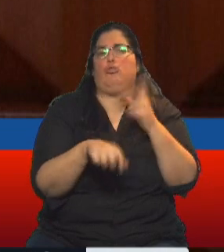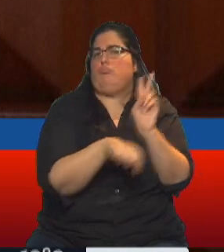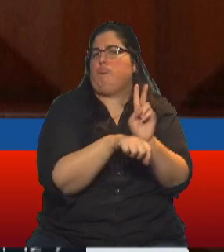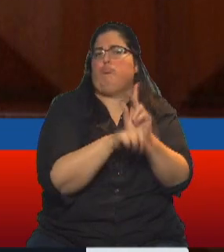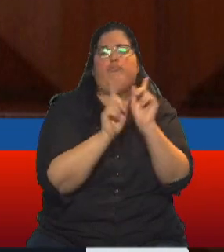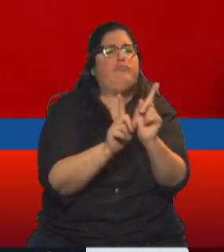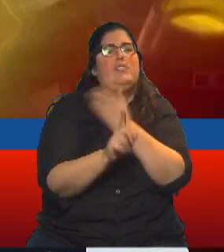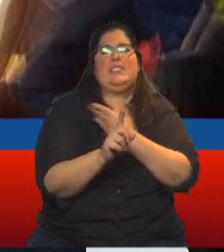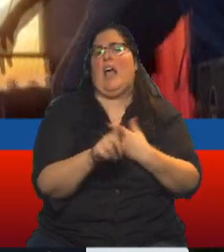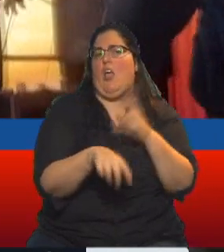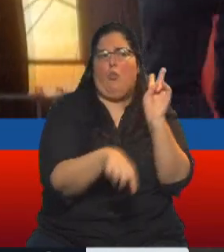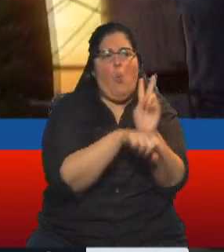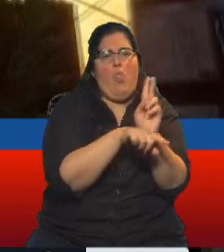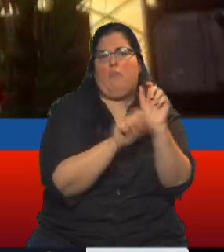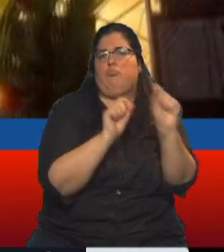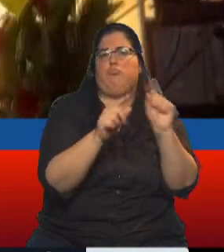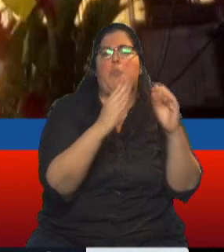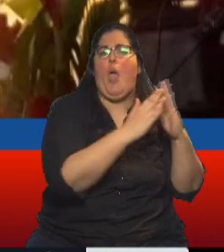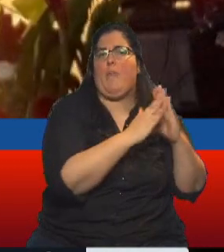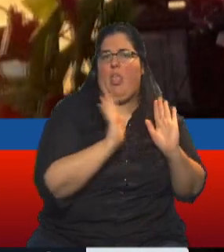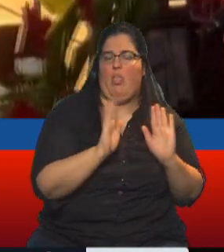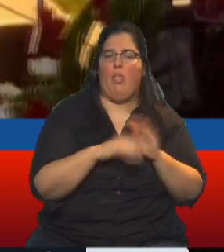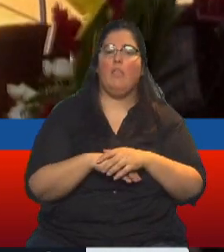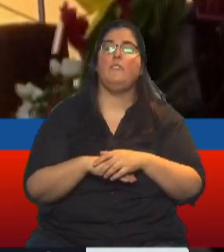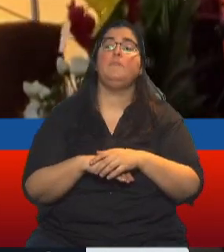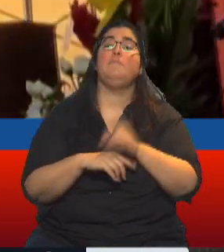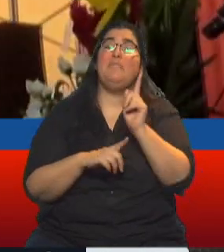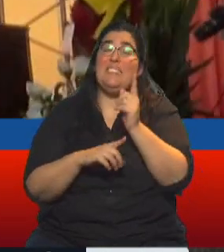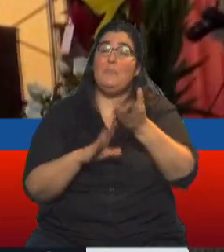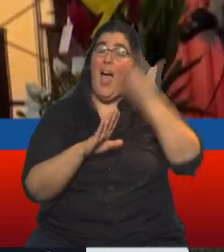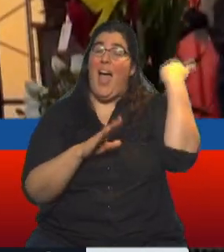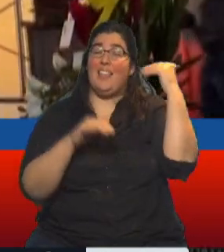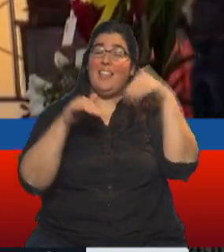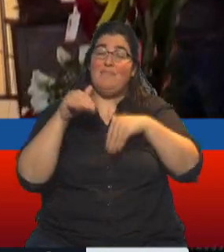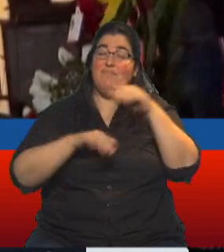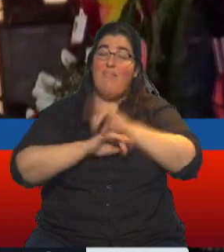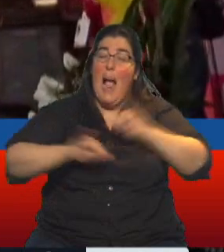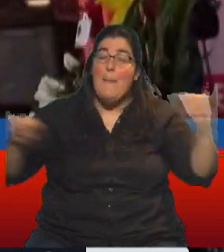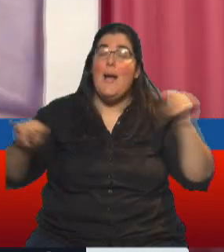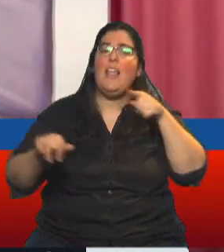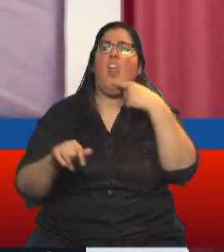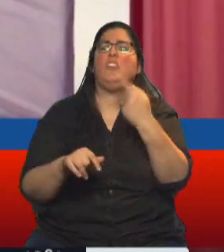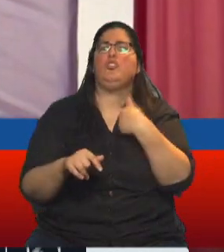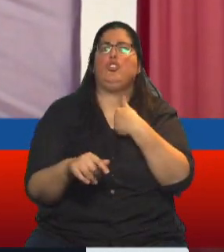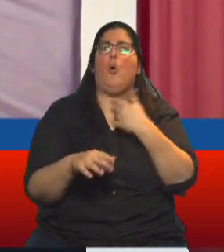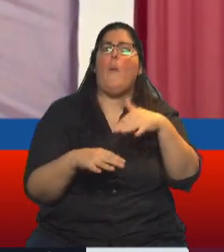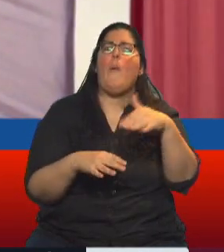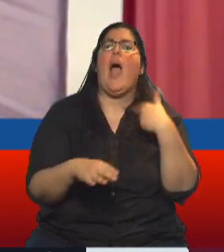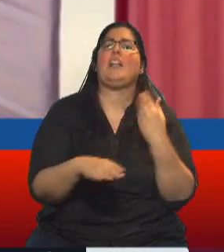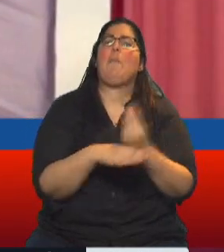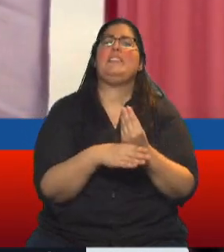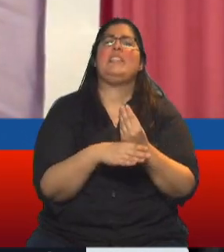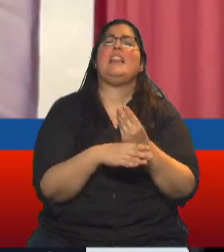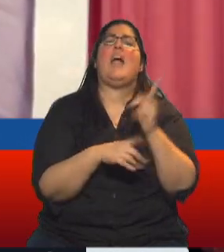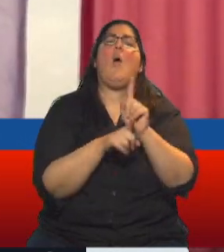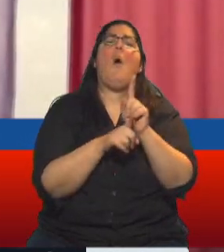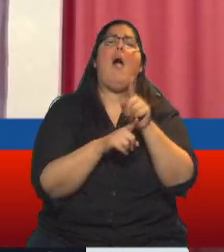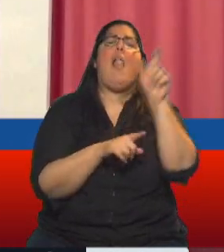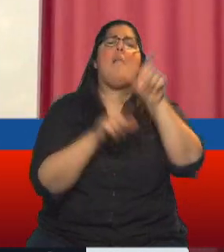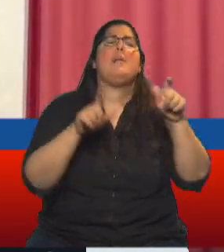Estado. En la campaña, Castillo prometió representar las demandas de los sectores campesinos e indígenas relegados por el